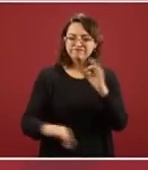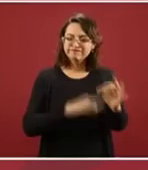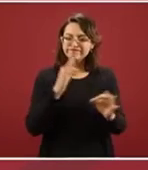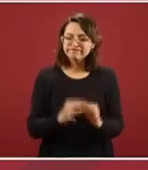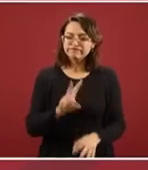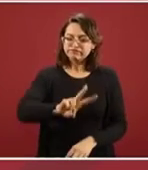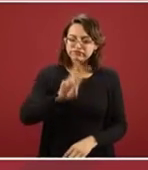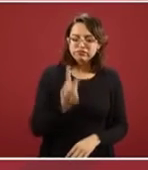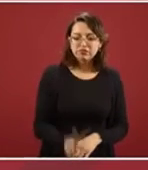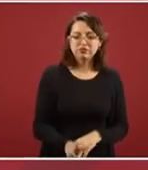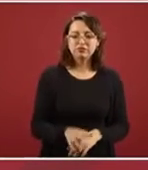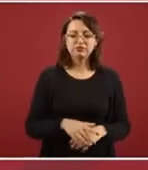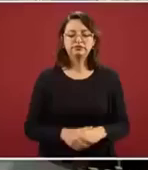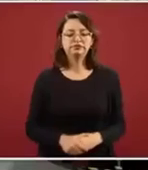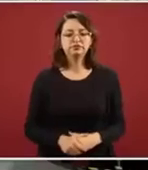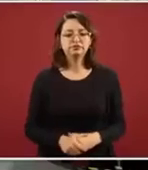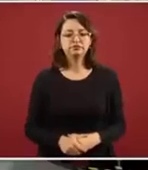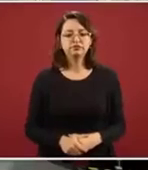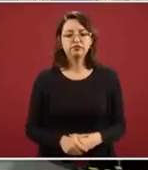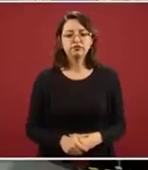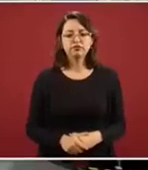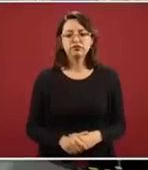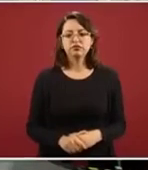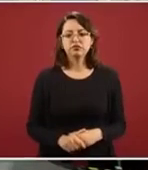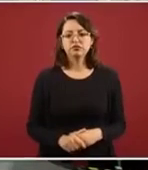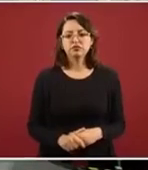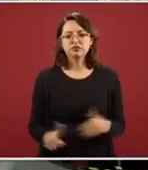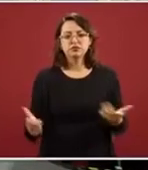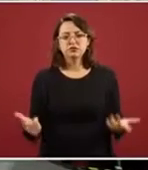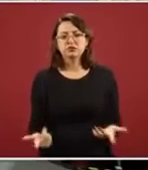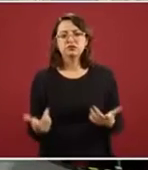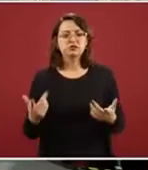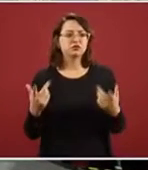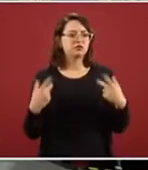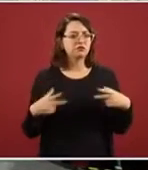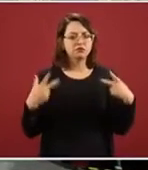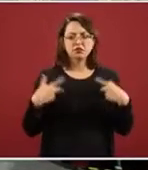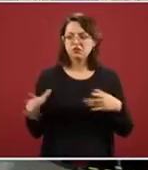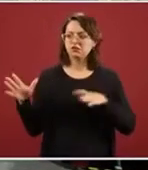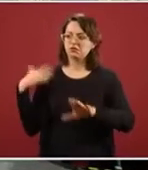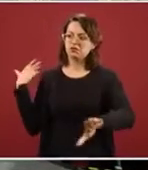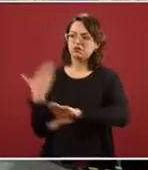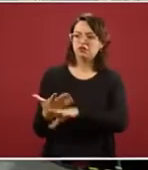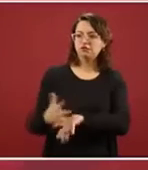y nadie debe ser avasallado, atropellado.